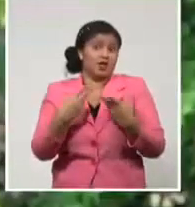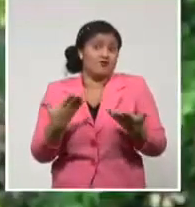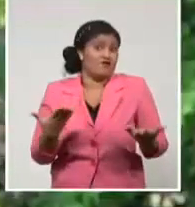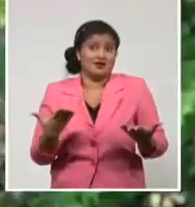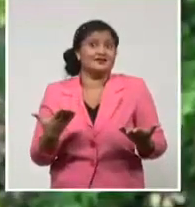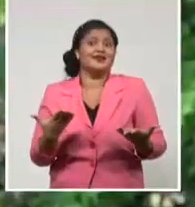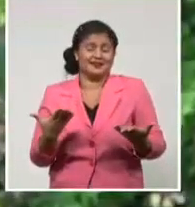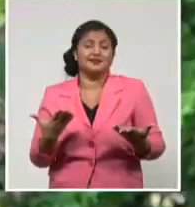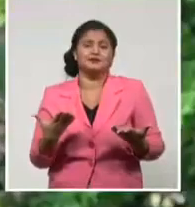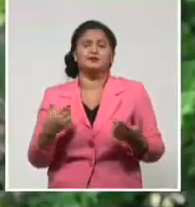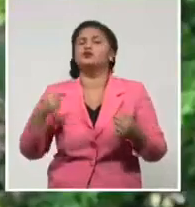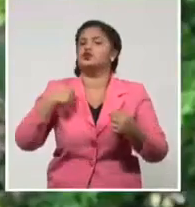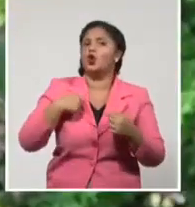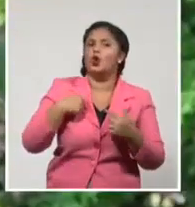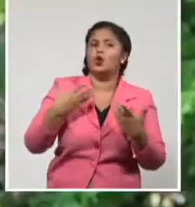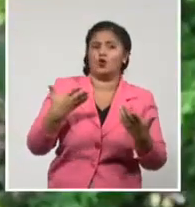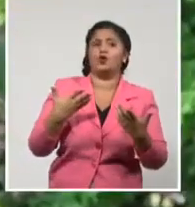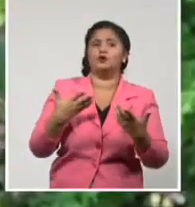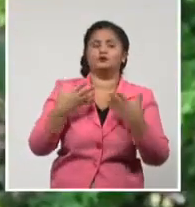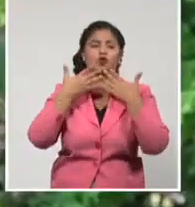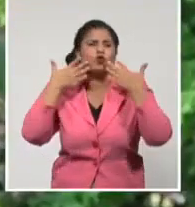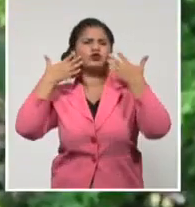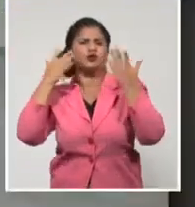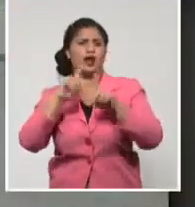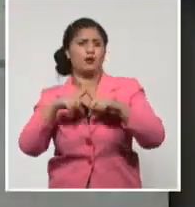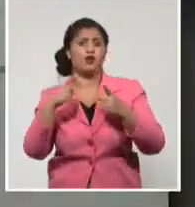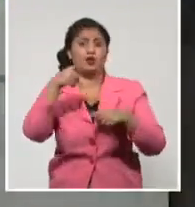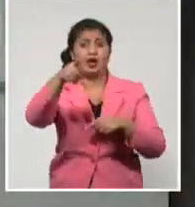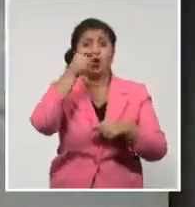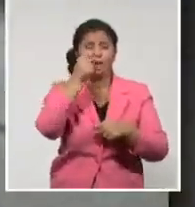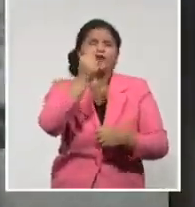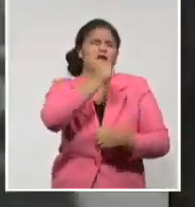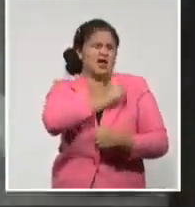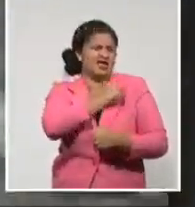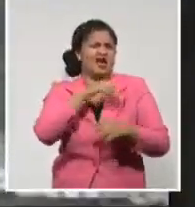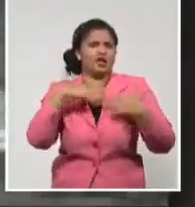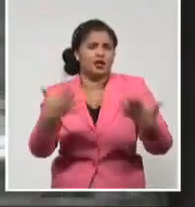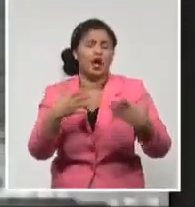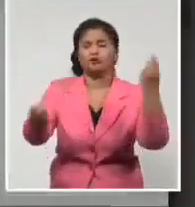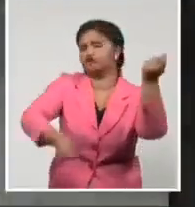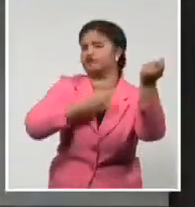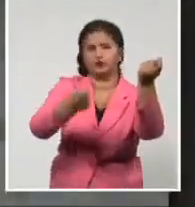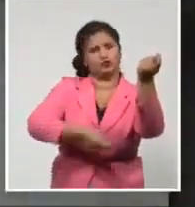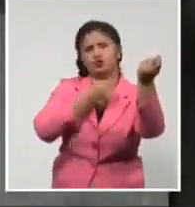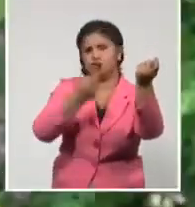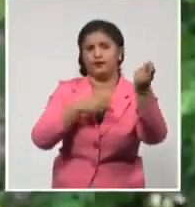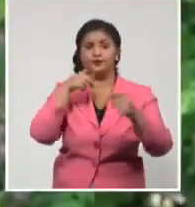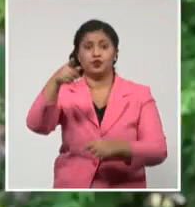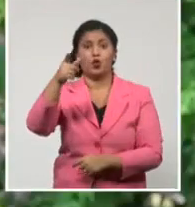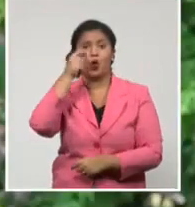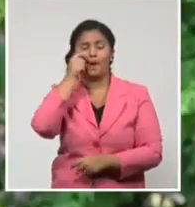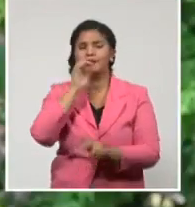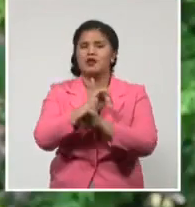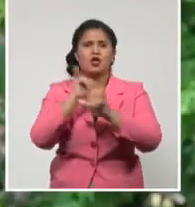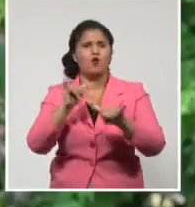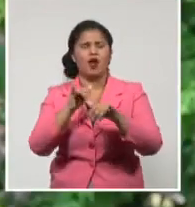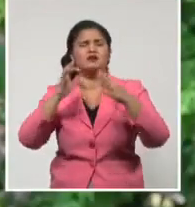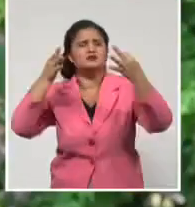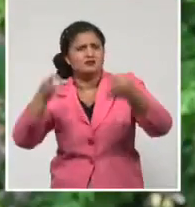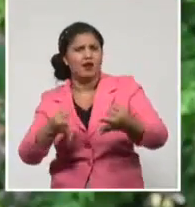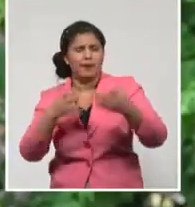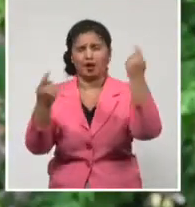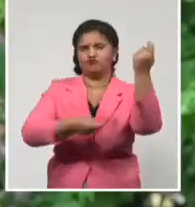que quería y él luchó por ese país tener una gente muy revolucionaria muy